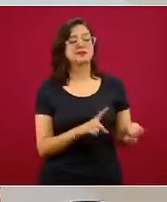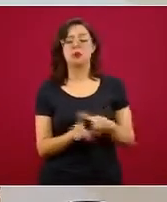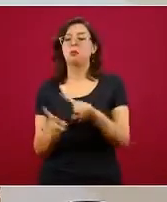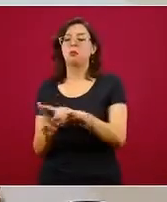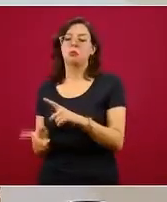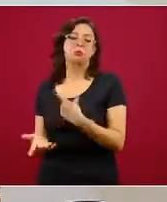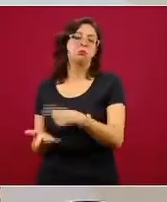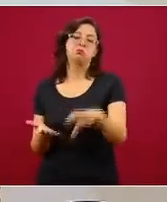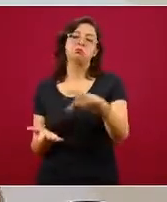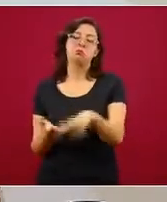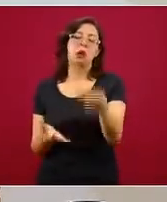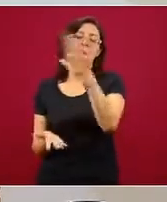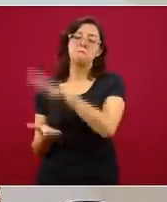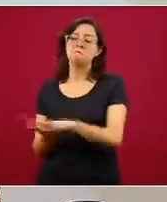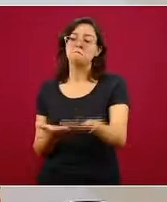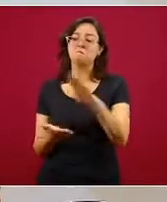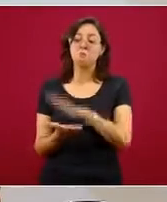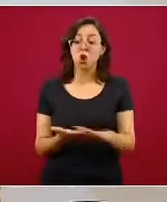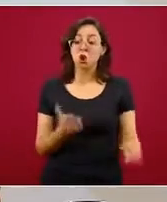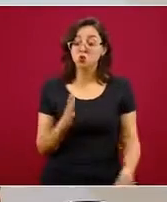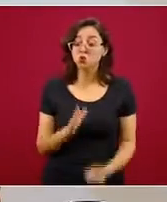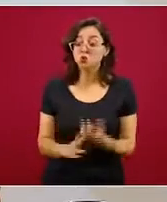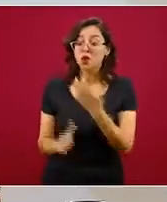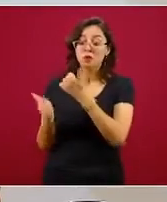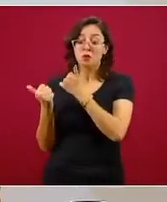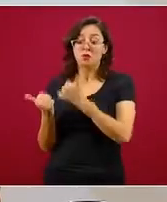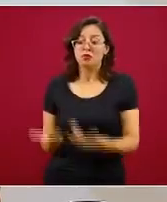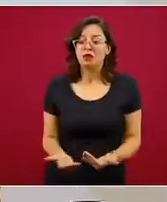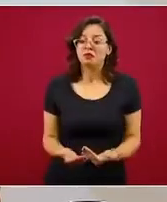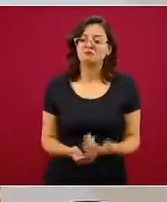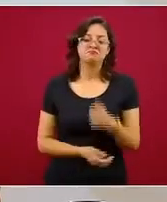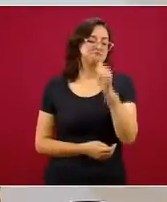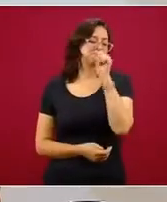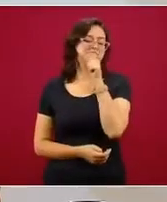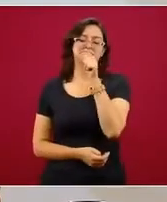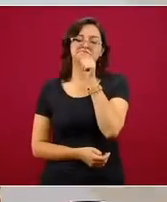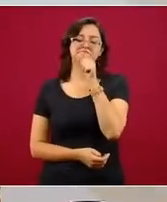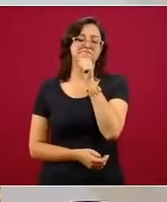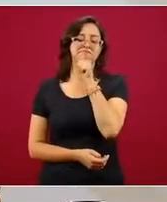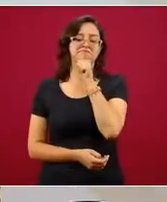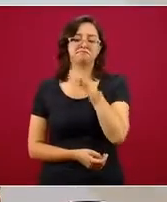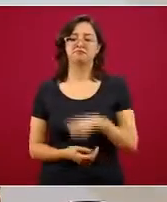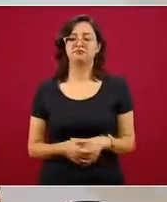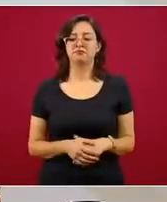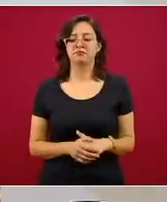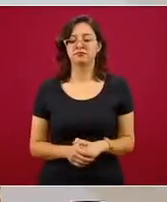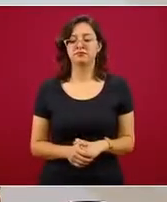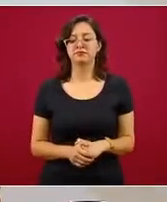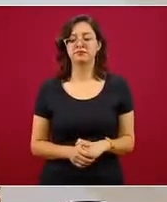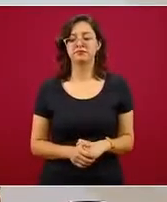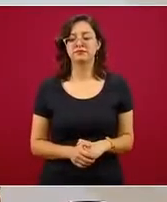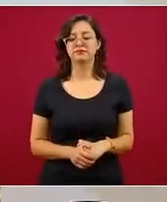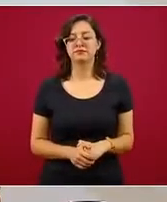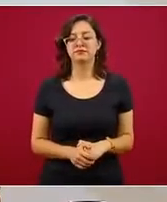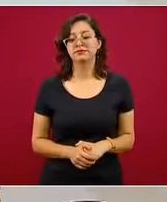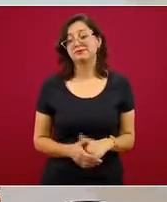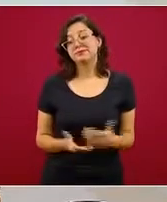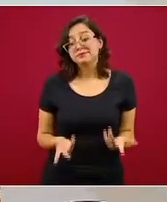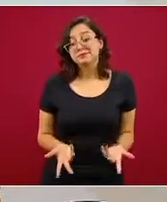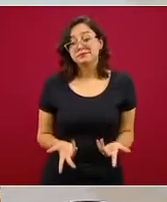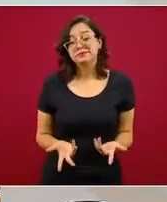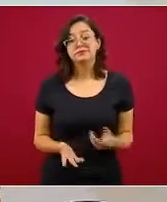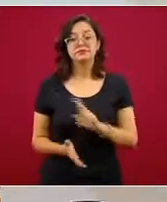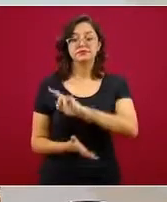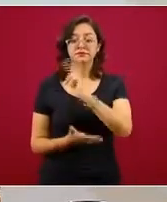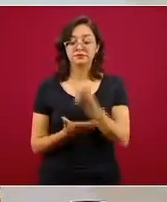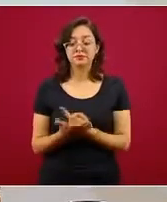venden, y se acabaron, y no ha habido una renovación suficientemente rápida de la producción,